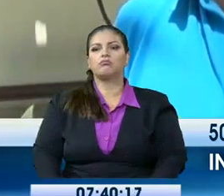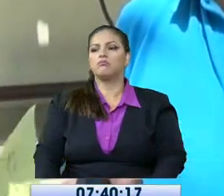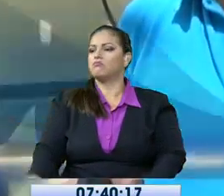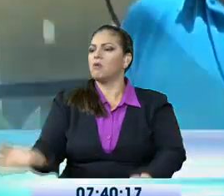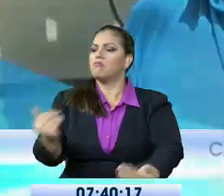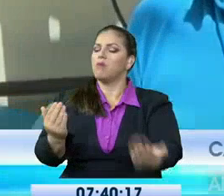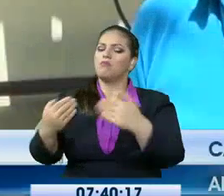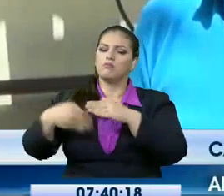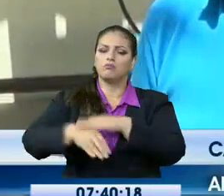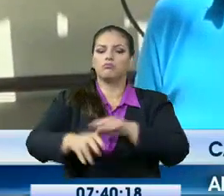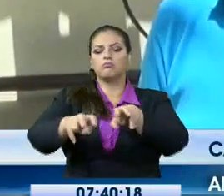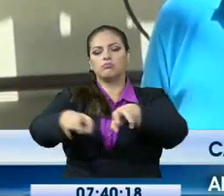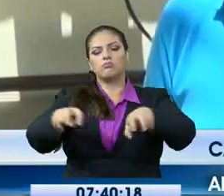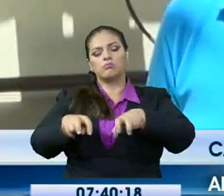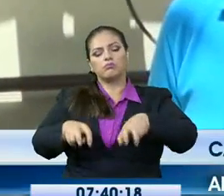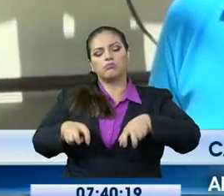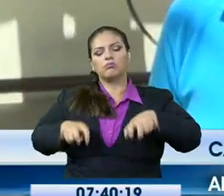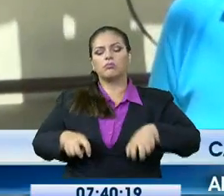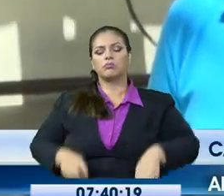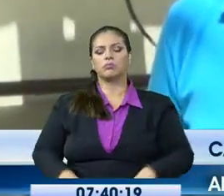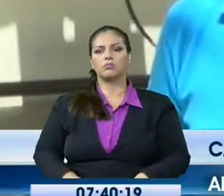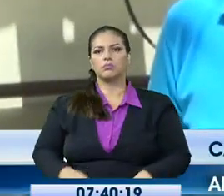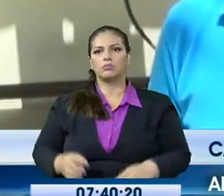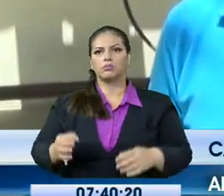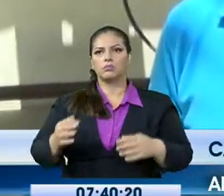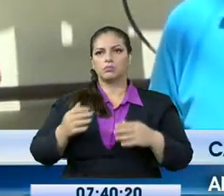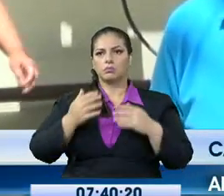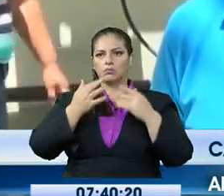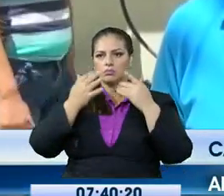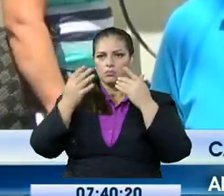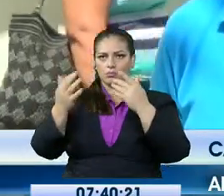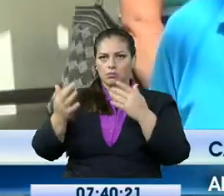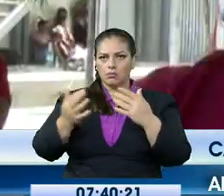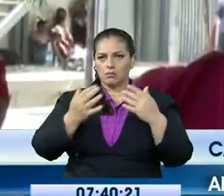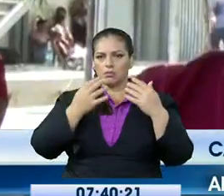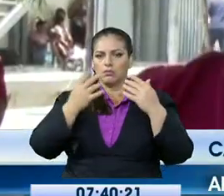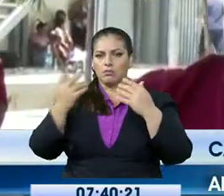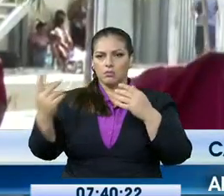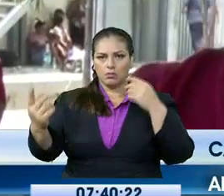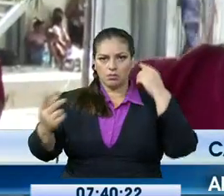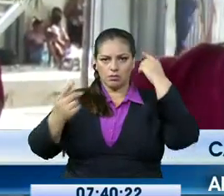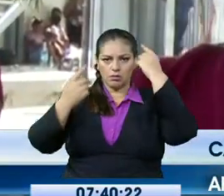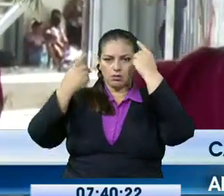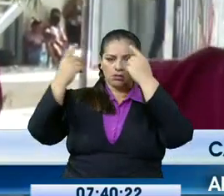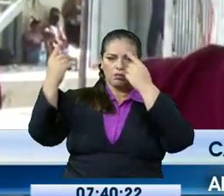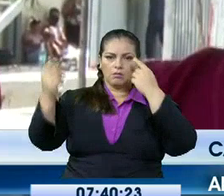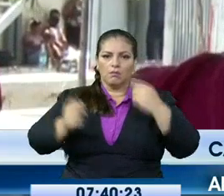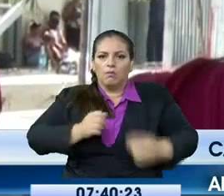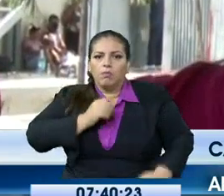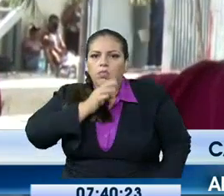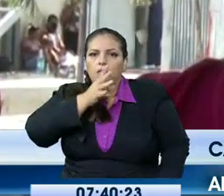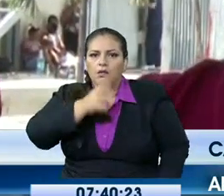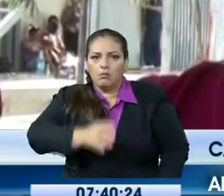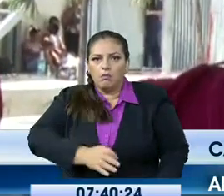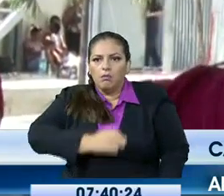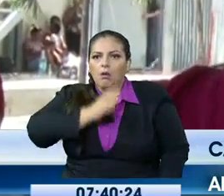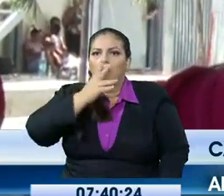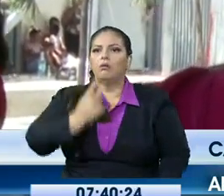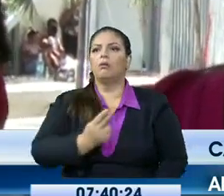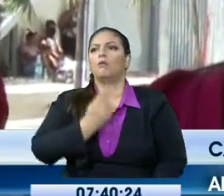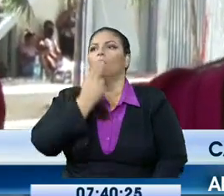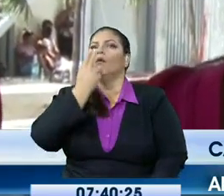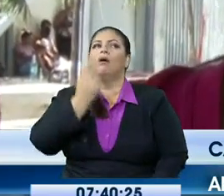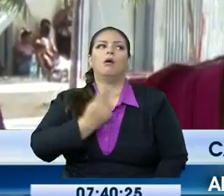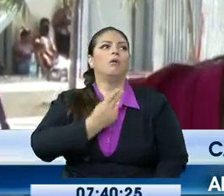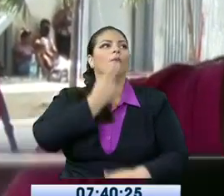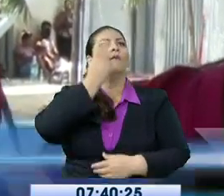síntomas? Vómitos, náuseas, desmayos. Presentaron cuadros de vómito, falta de respiración y todo ese tipo de cosas